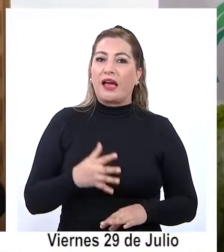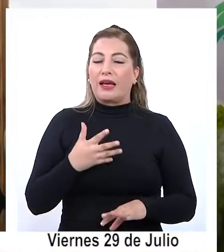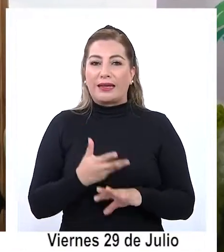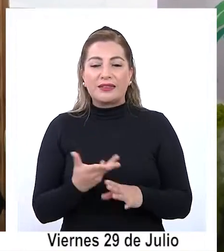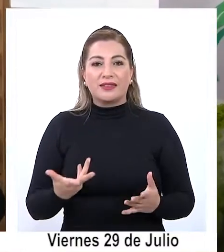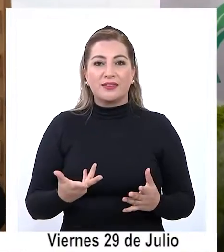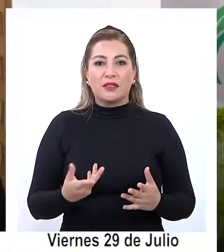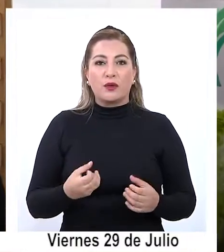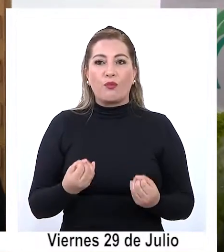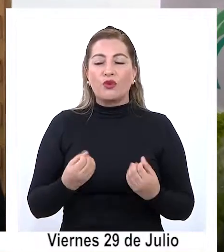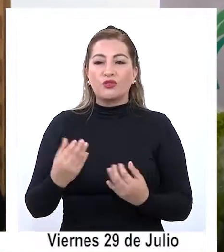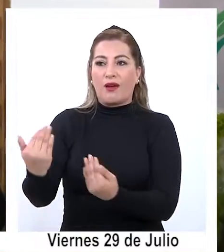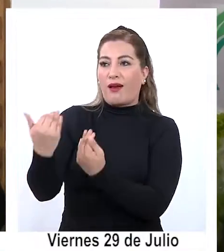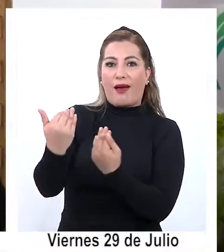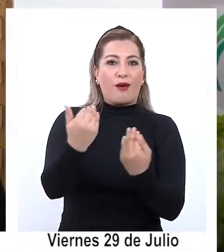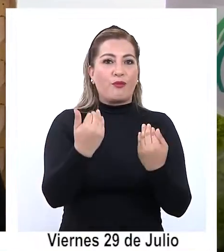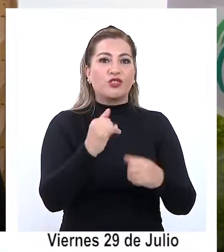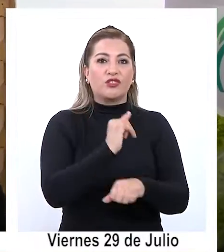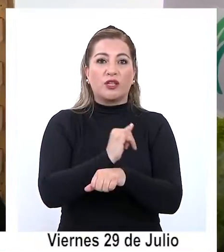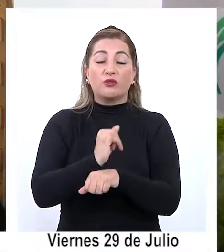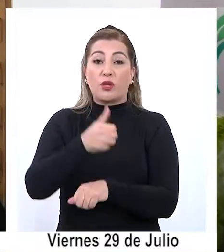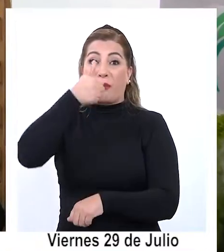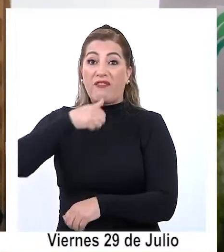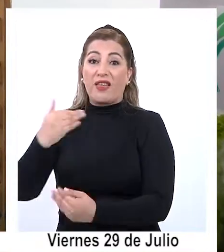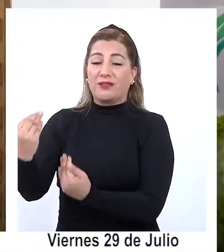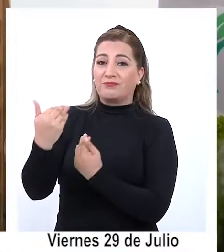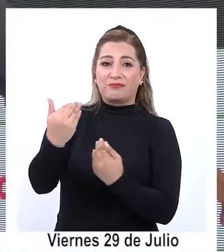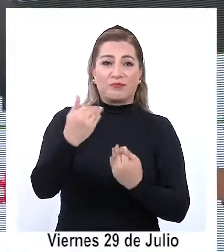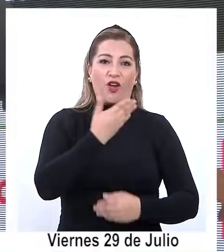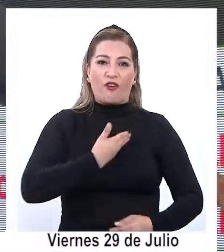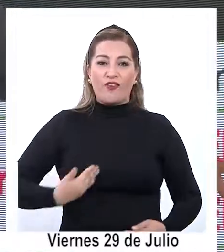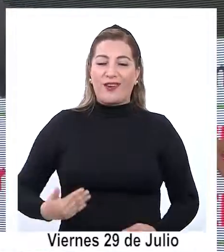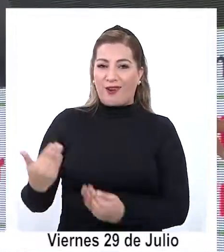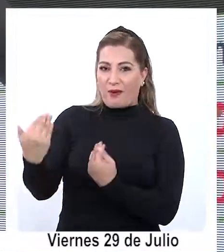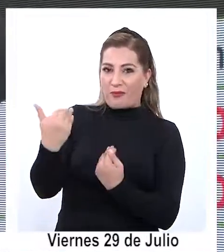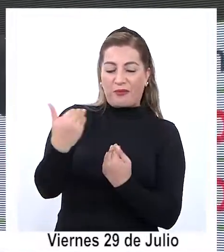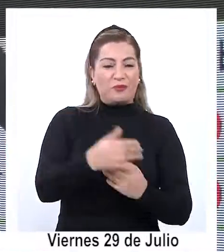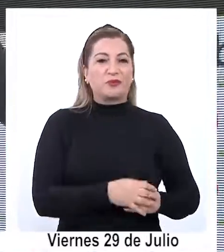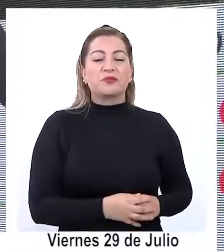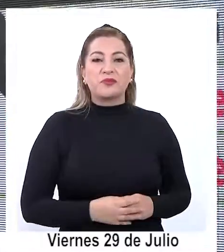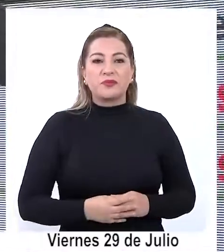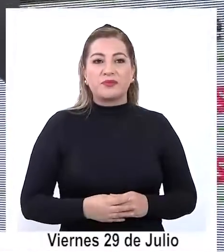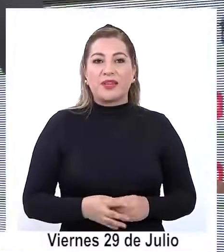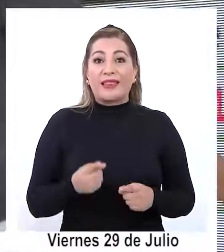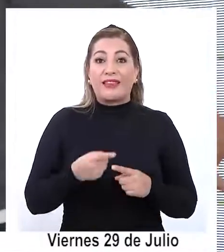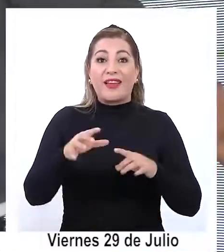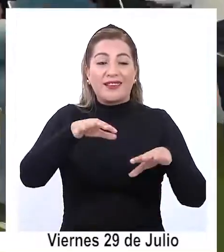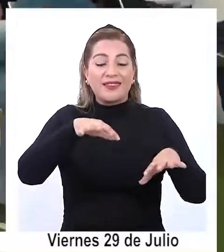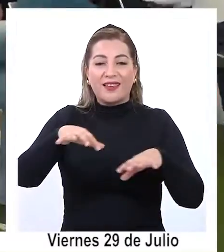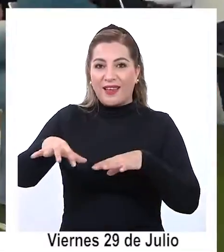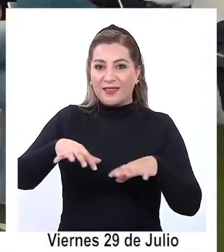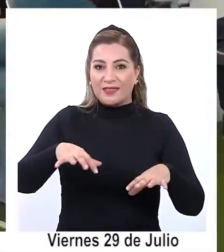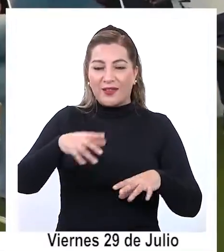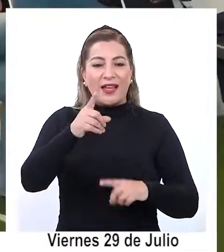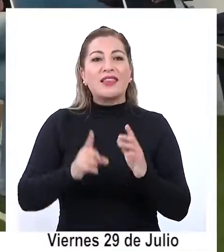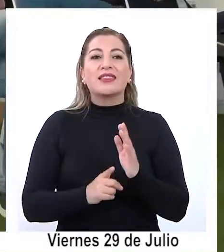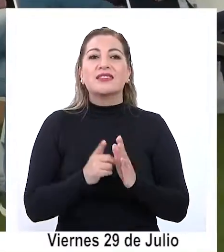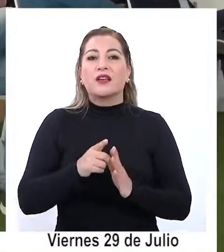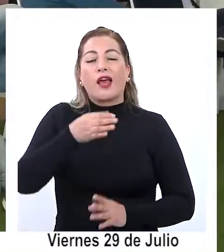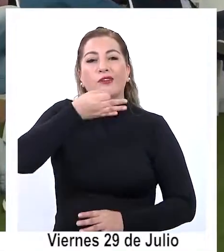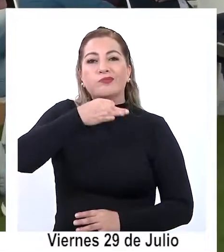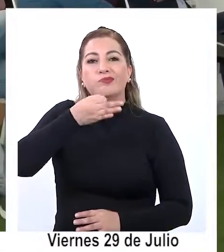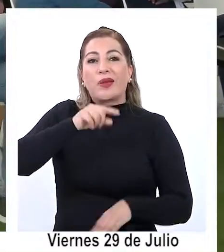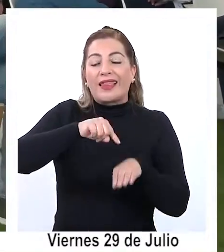varios apoyos por instituciones privadas y como del gobierno. Dentro de las actividades se desarrollaron